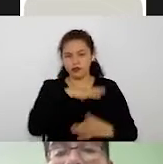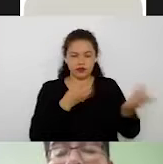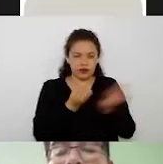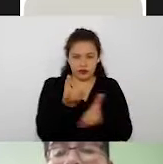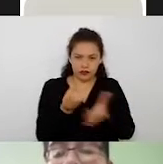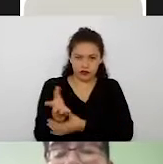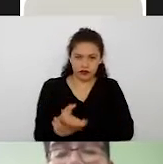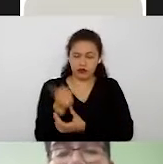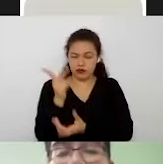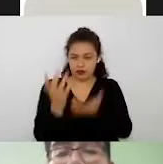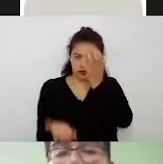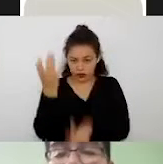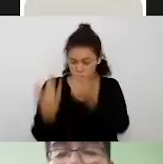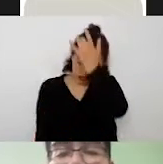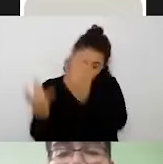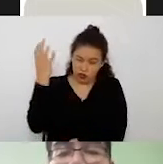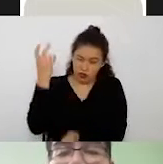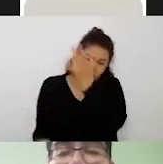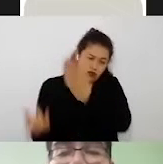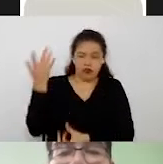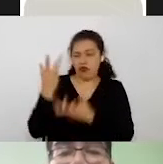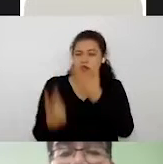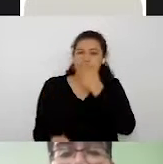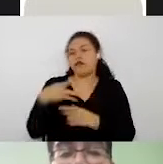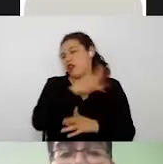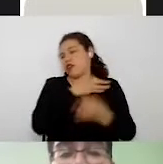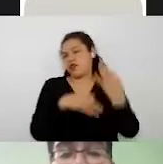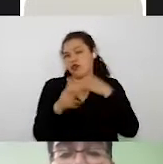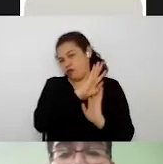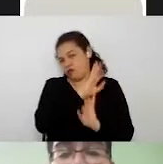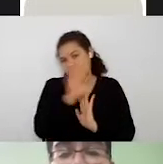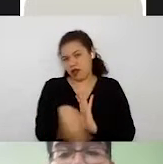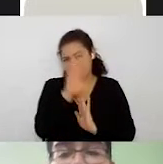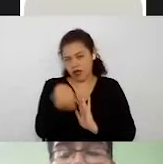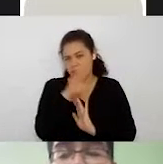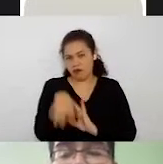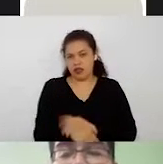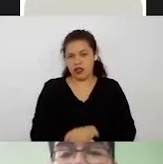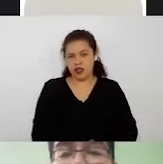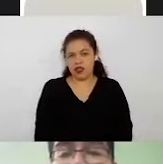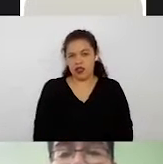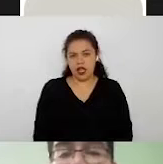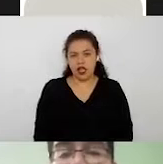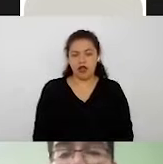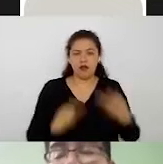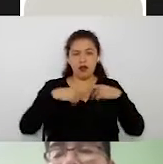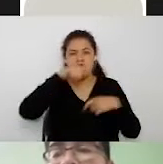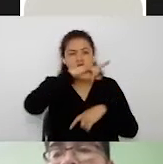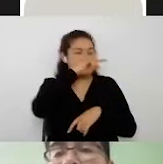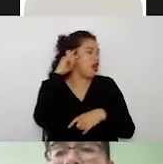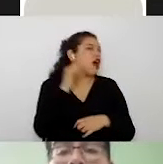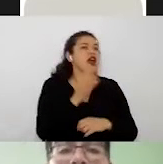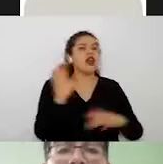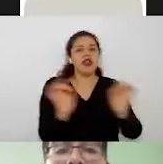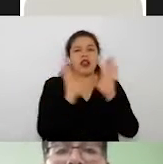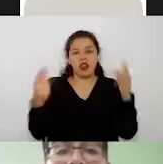se quemó, se prendió totalmente el edificio, es pérdida total y pues esa persona ya no la vimos y de repente alguien dice, es que